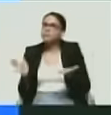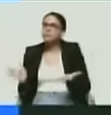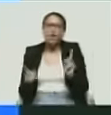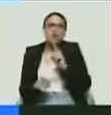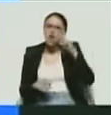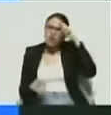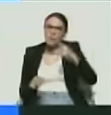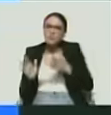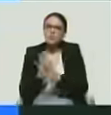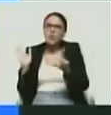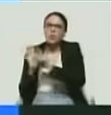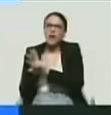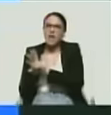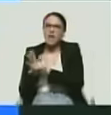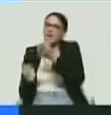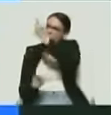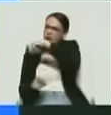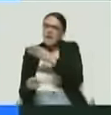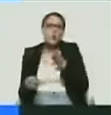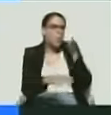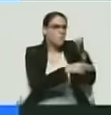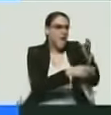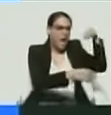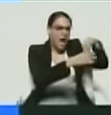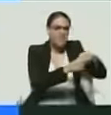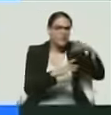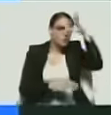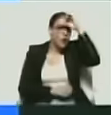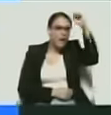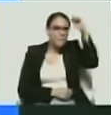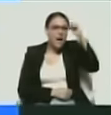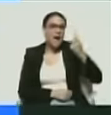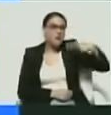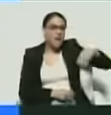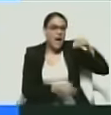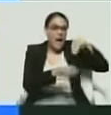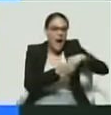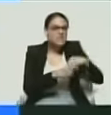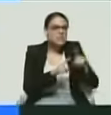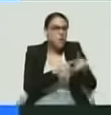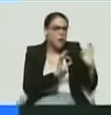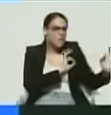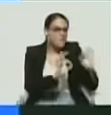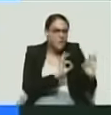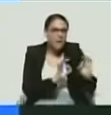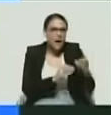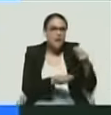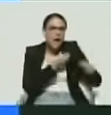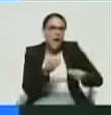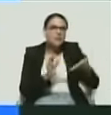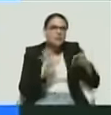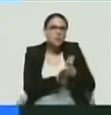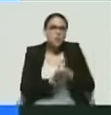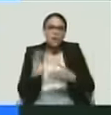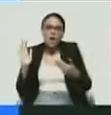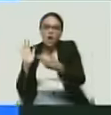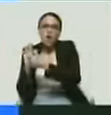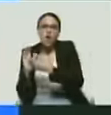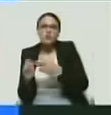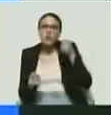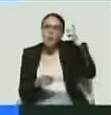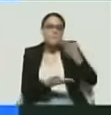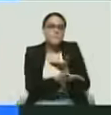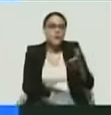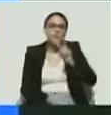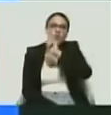una embajada de otro país se están perpetrando, se están planificando actos criminales en contra de